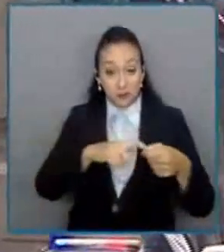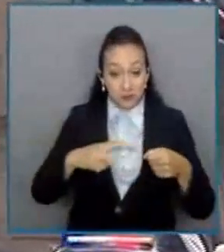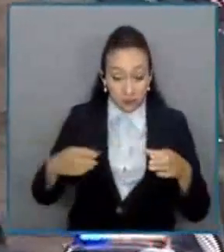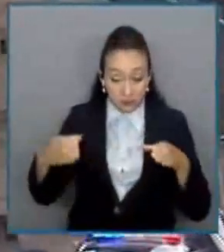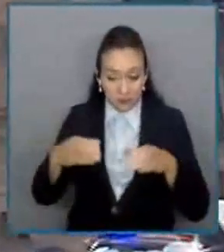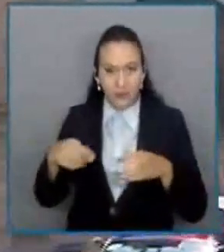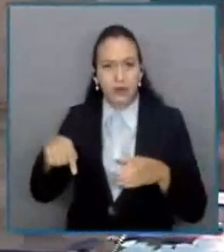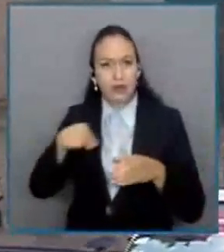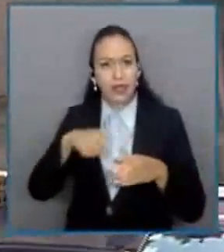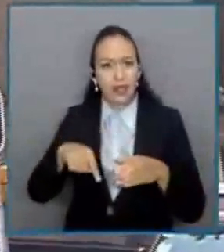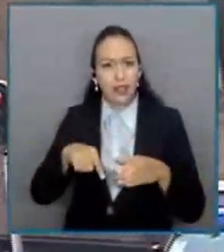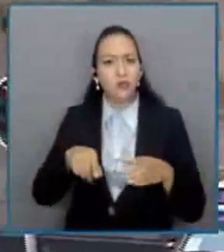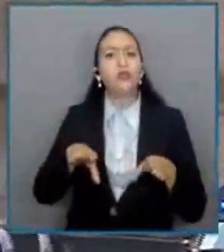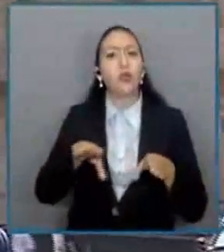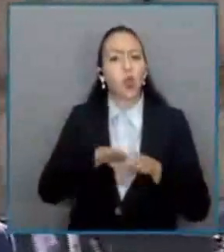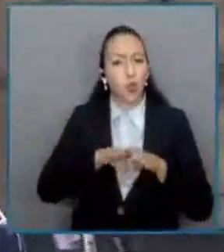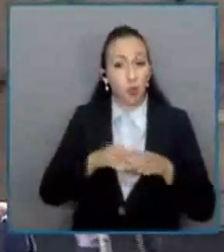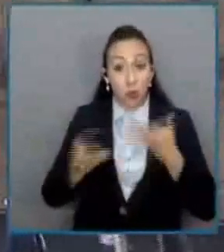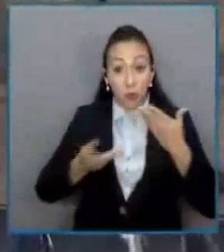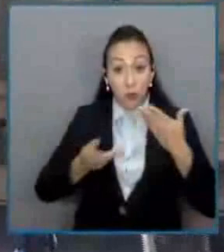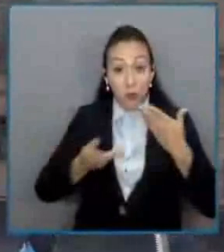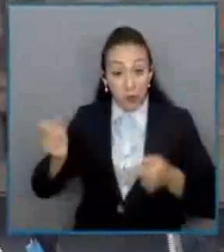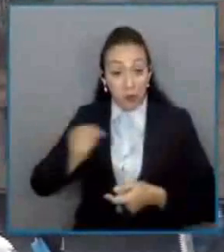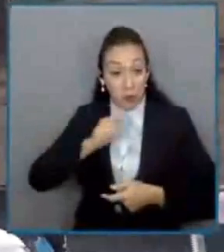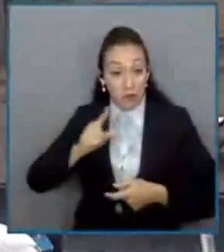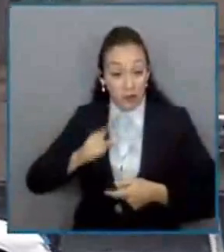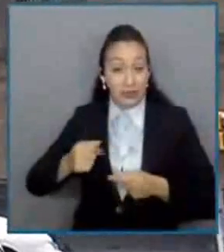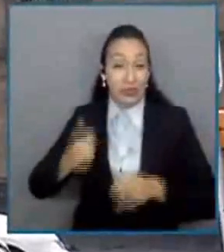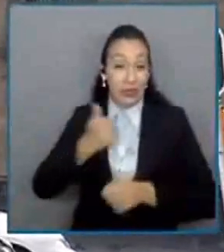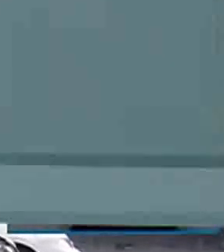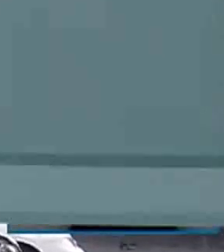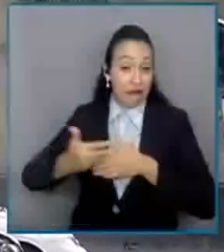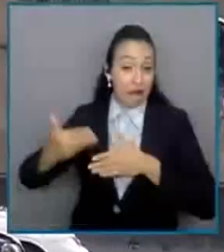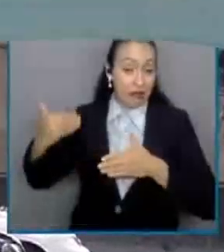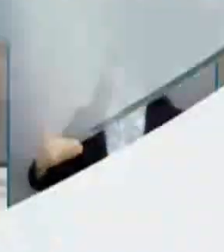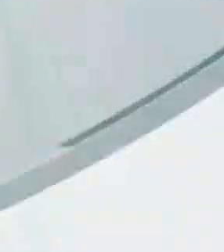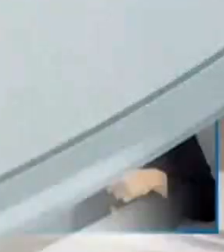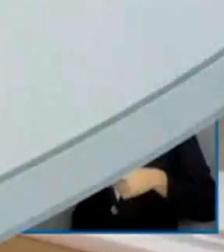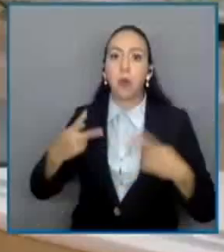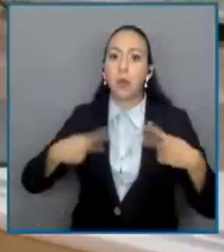voto popular, y su duración en el cargo sería sexenal.